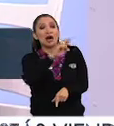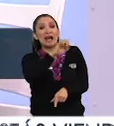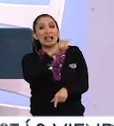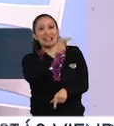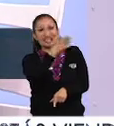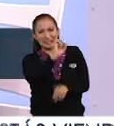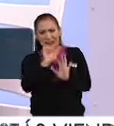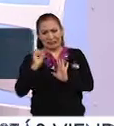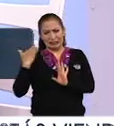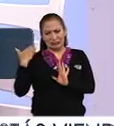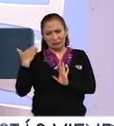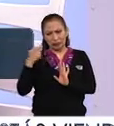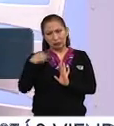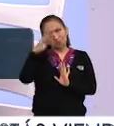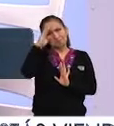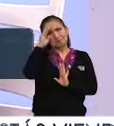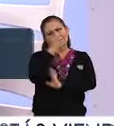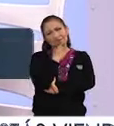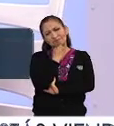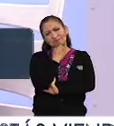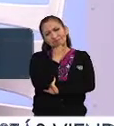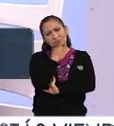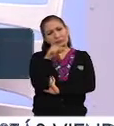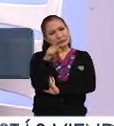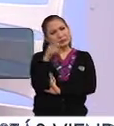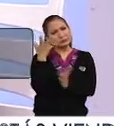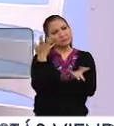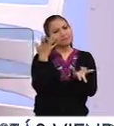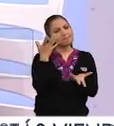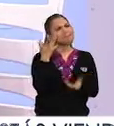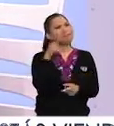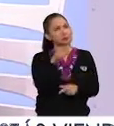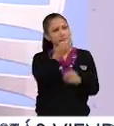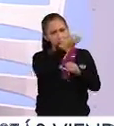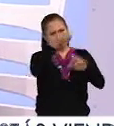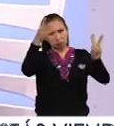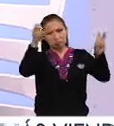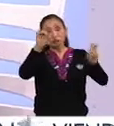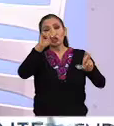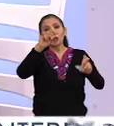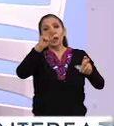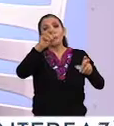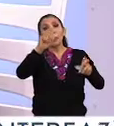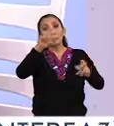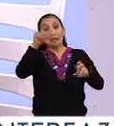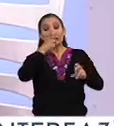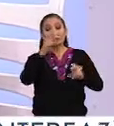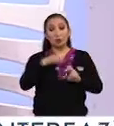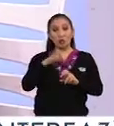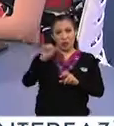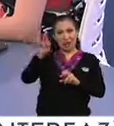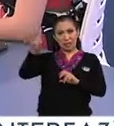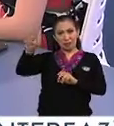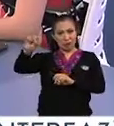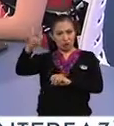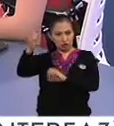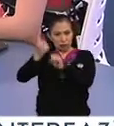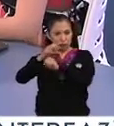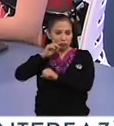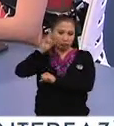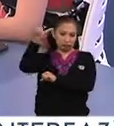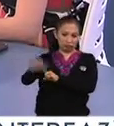hace poco estaba pensando en una frase de Octavio Paz que dijo cuando Aridgis tenía 22